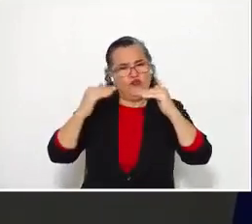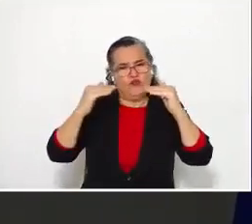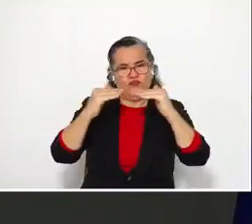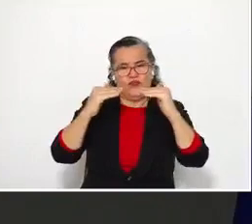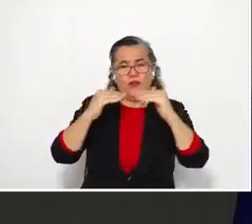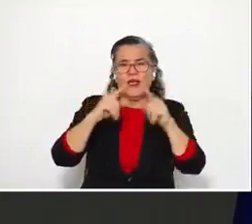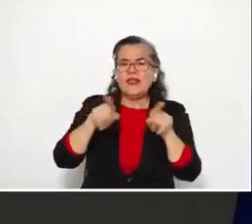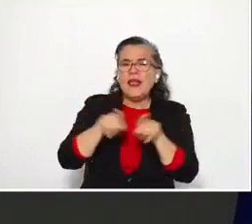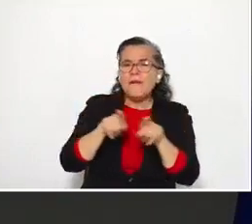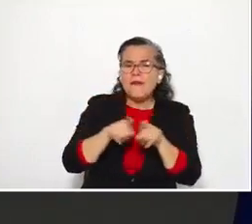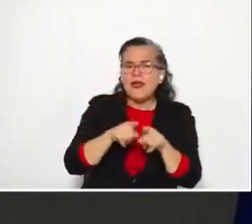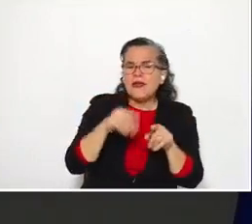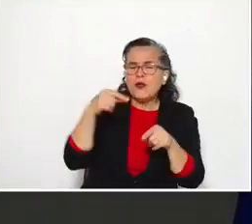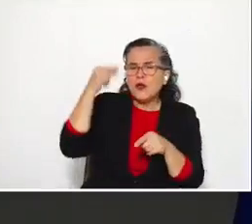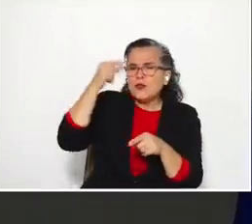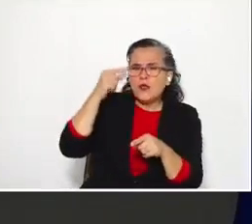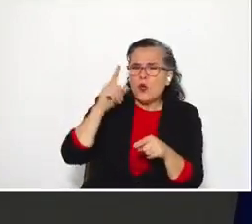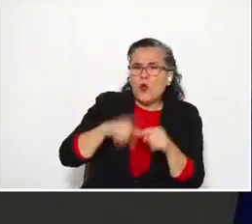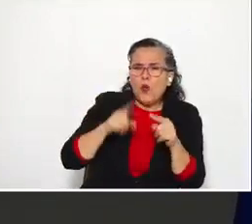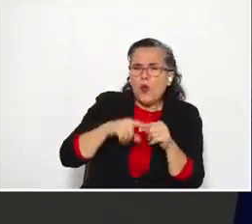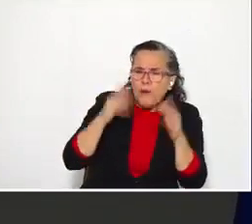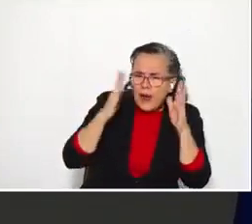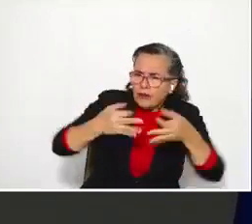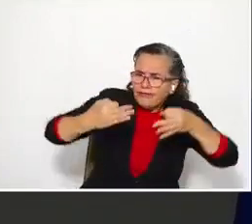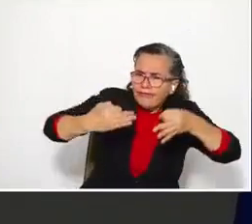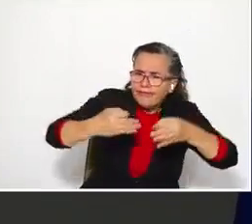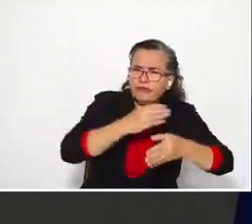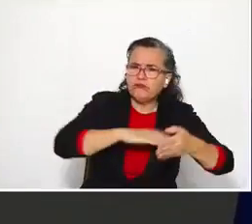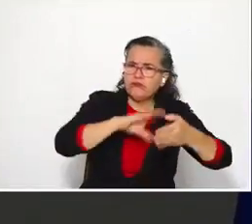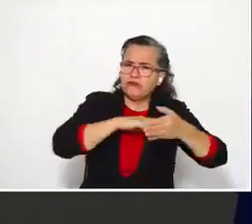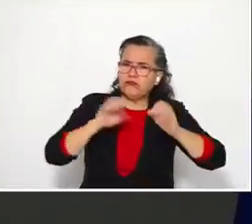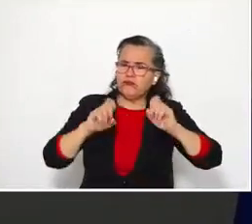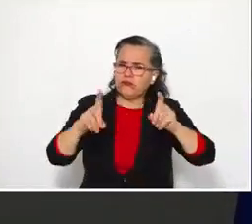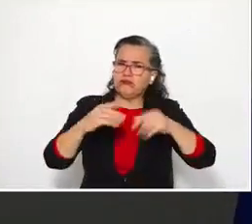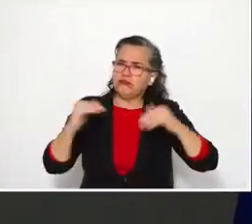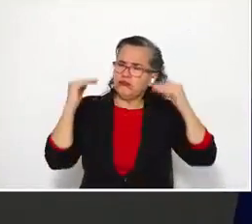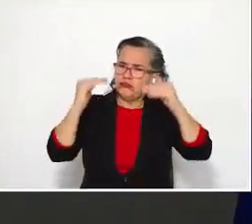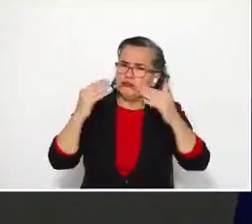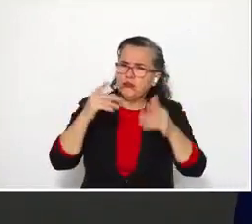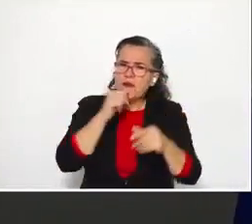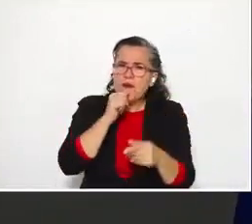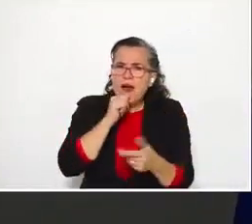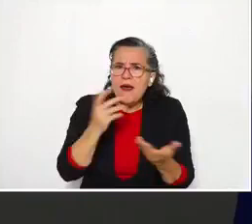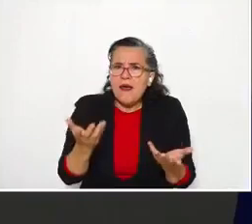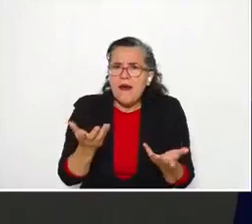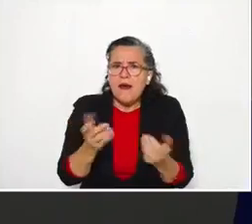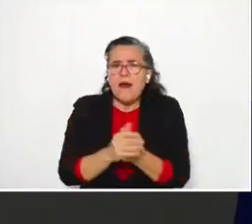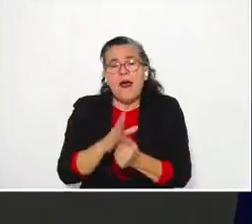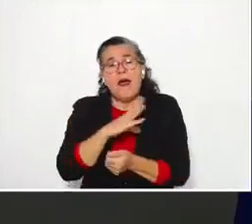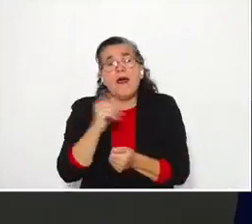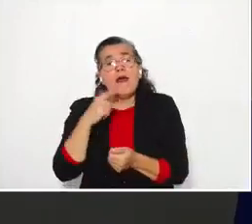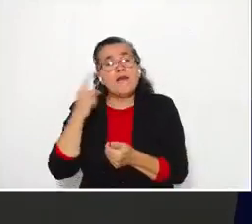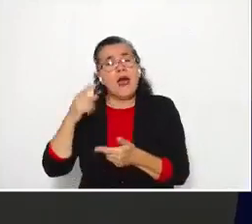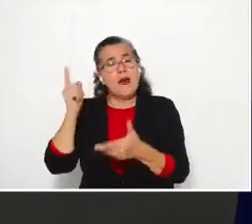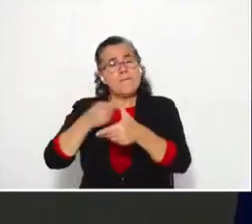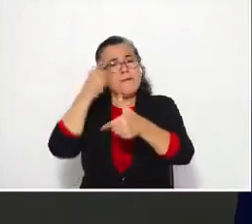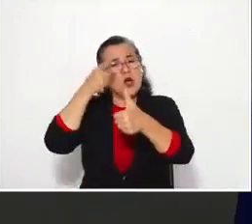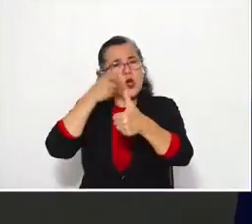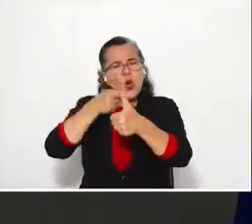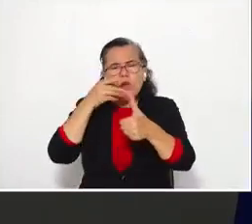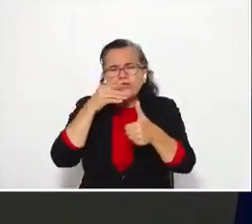la incapacidad del Estado para garantizar la calidad de la educación superior privada y dar prioridad